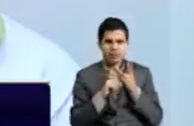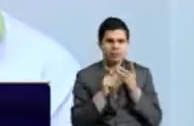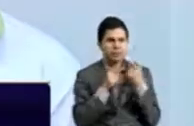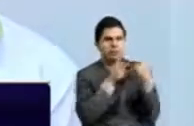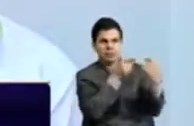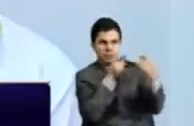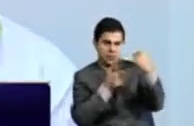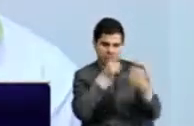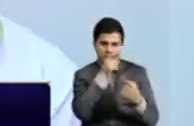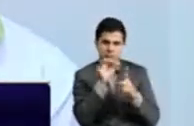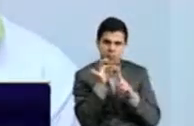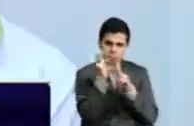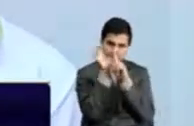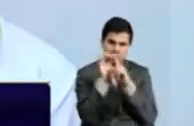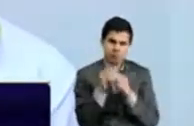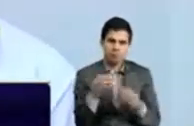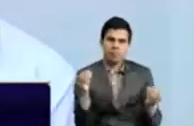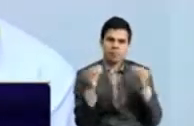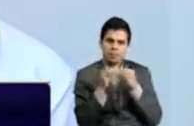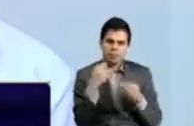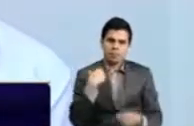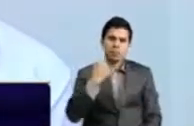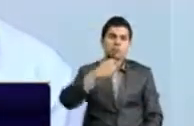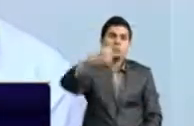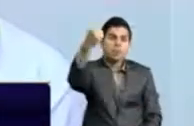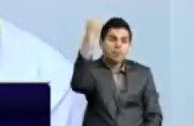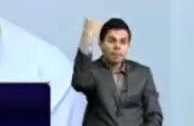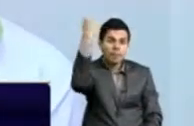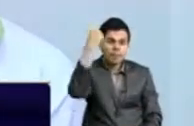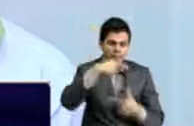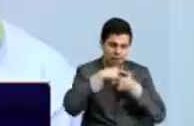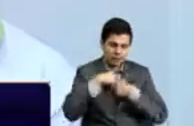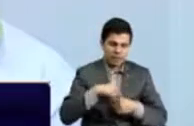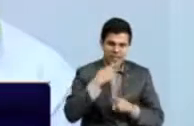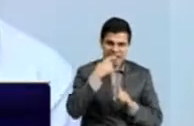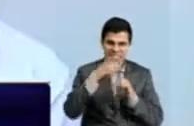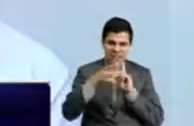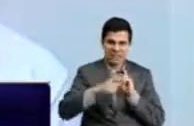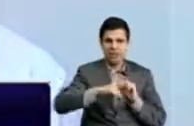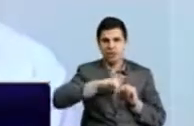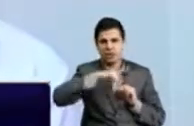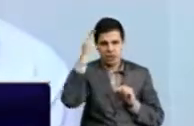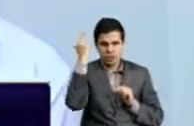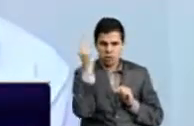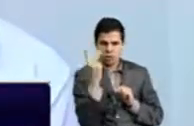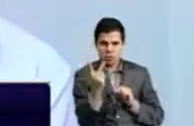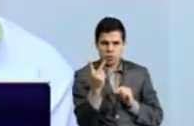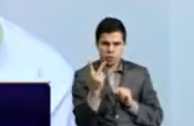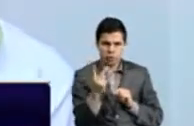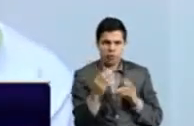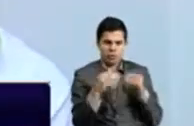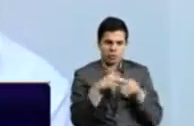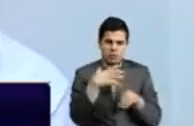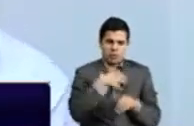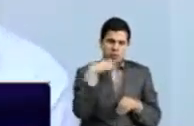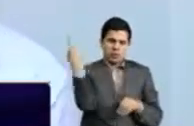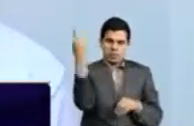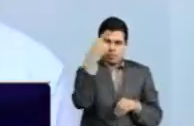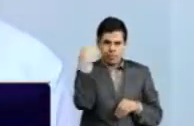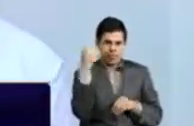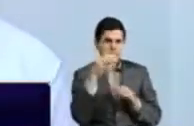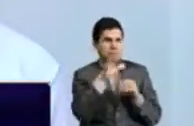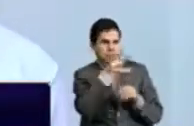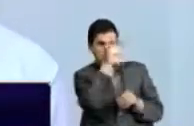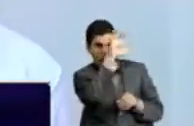Heinsingen. Gané dos medallas de plata en Grosgerau y campeona general del Criterio